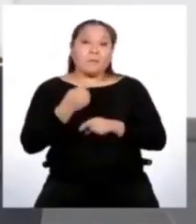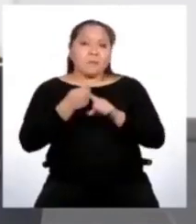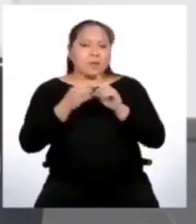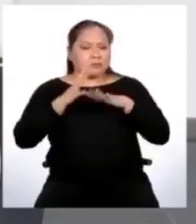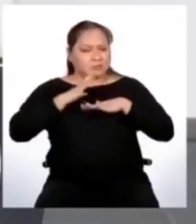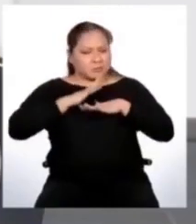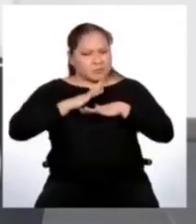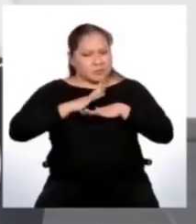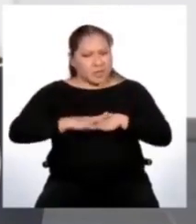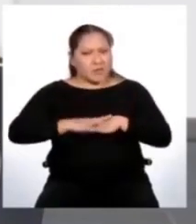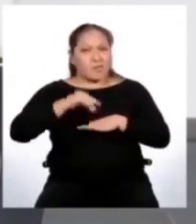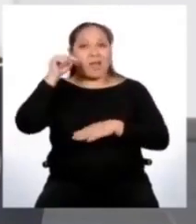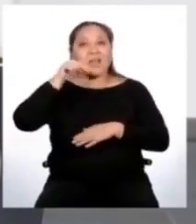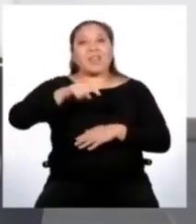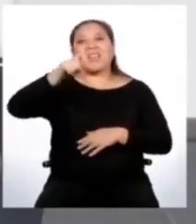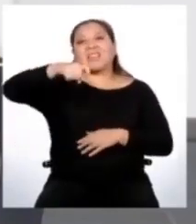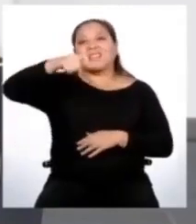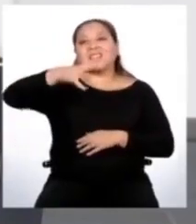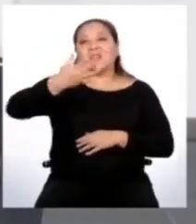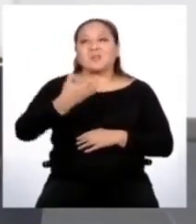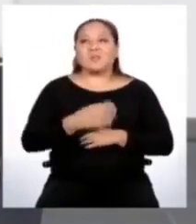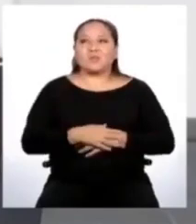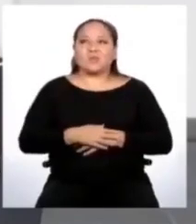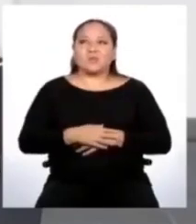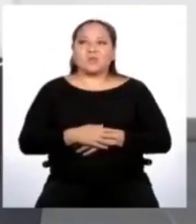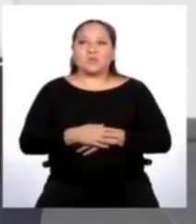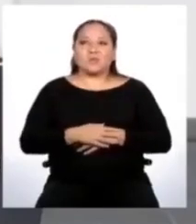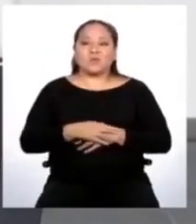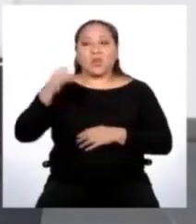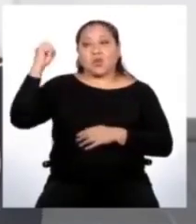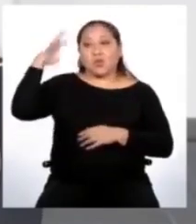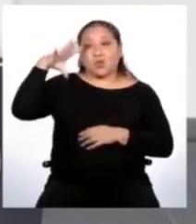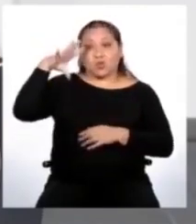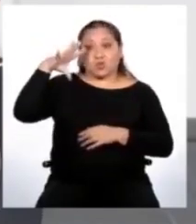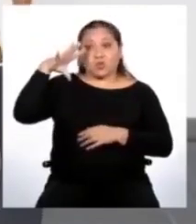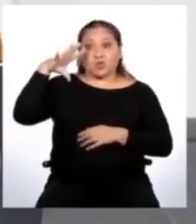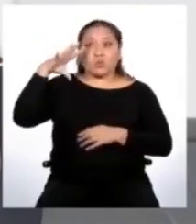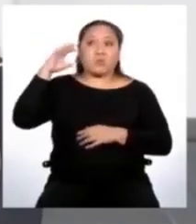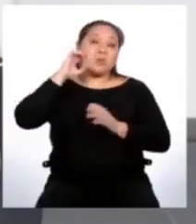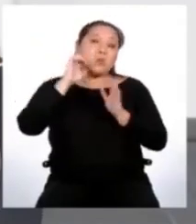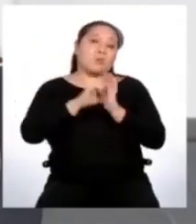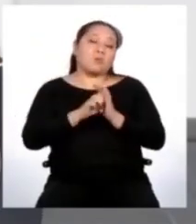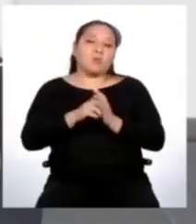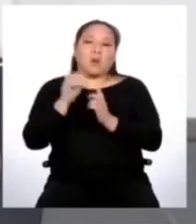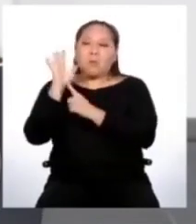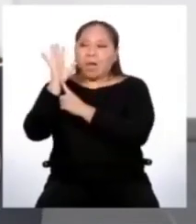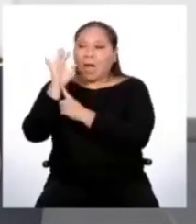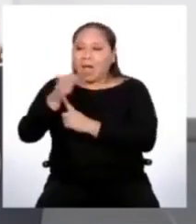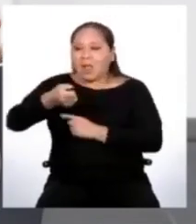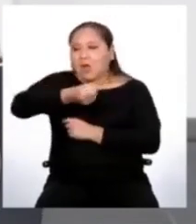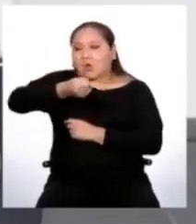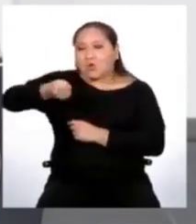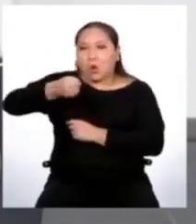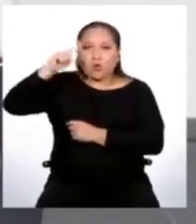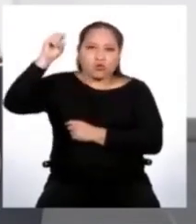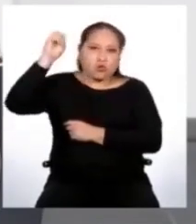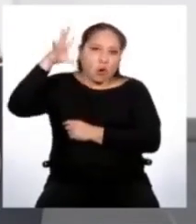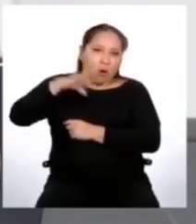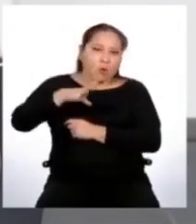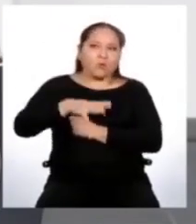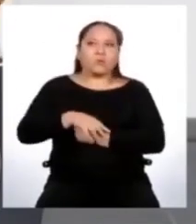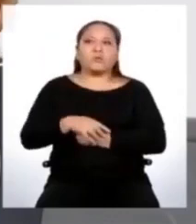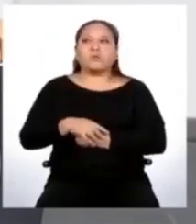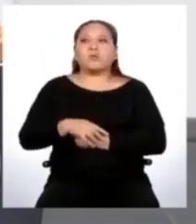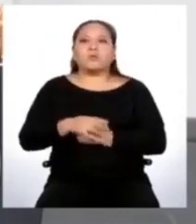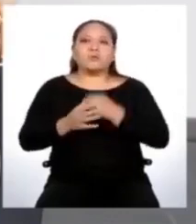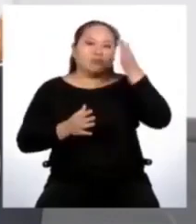calma. Aquí va lo que necesitamos. Una fuente de luz, como dije, puede ser una vela, una linterna, luz del sol. Otra vez,